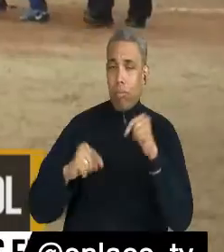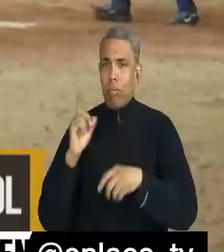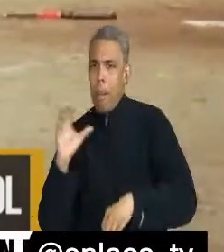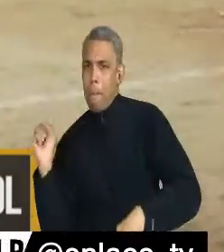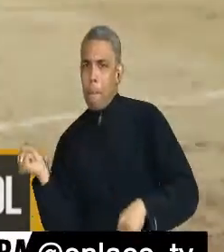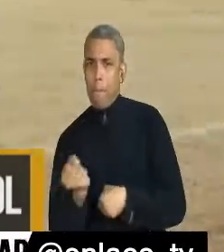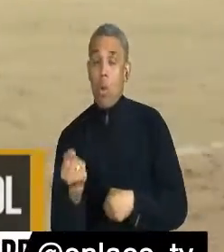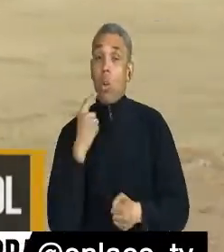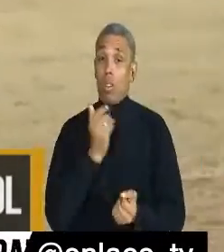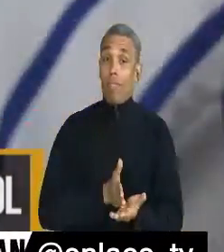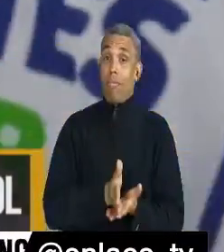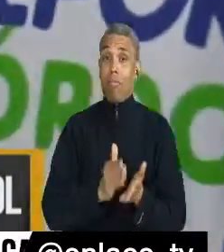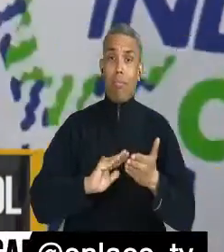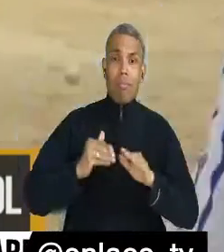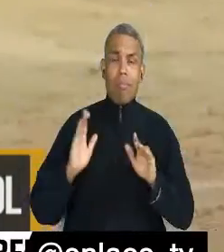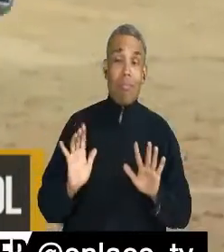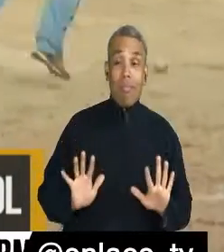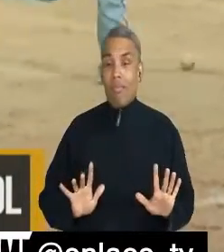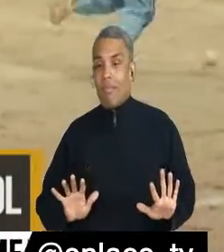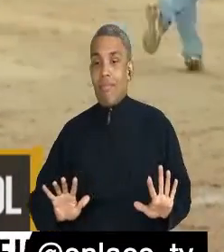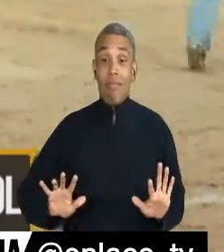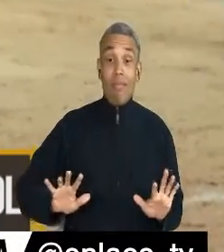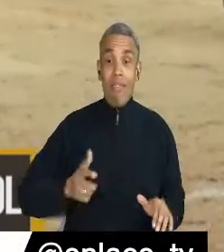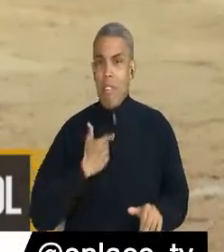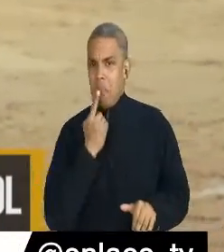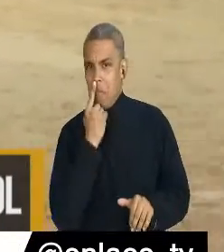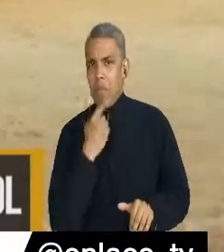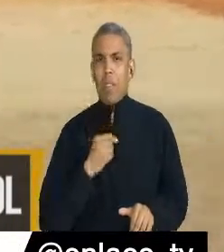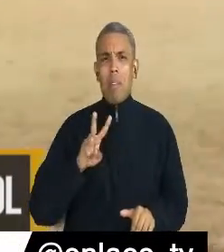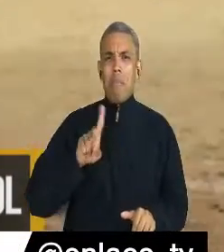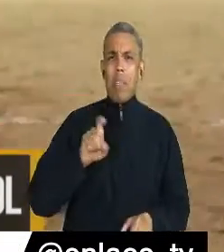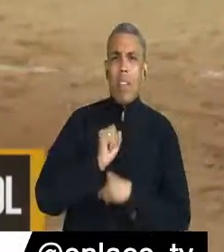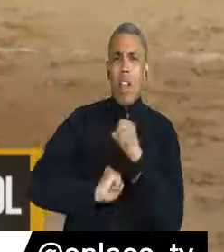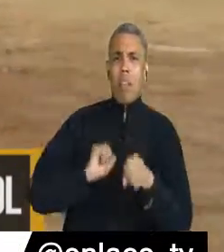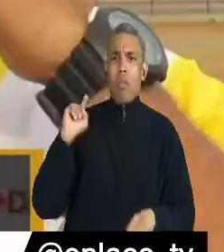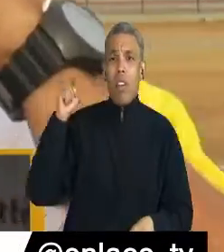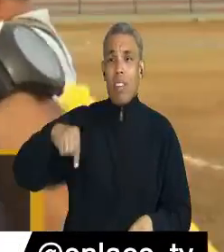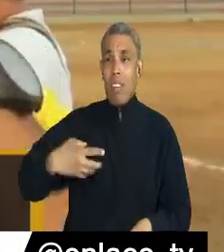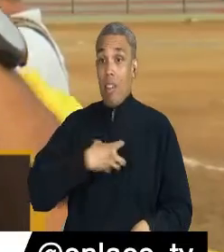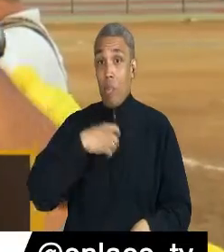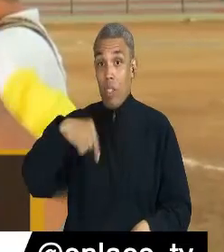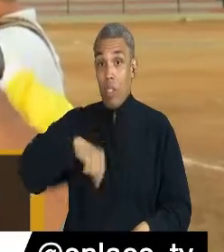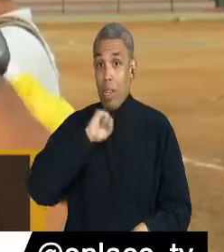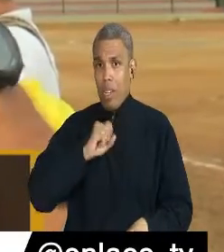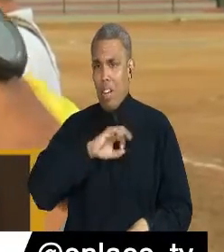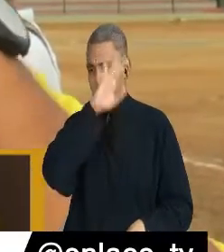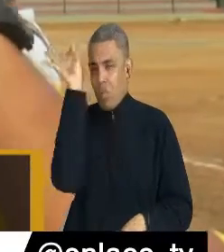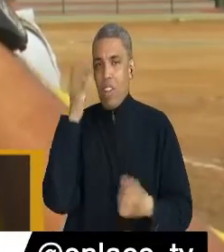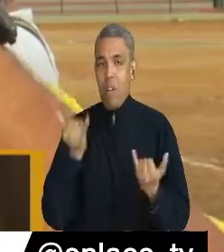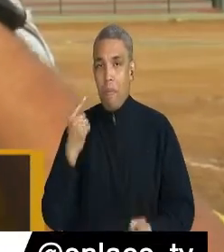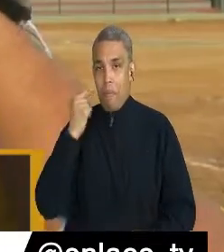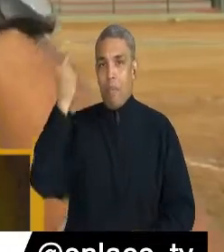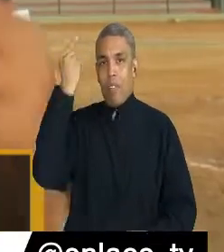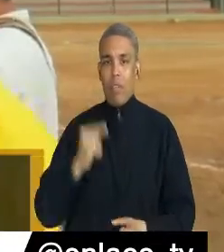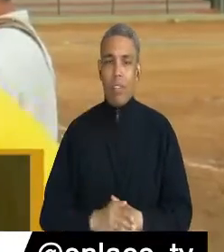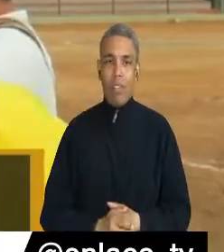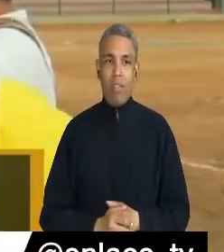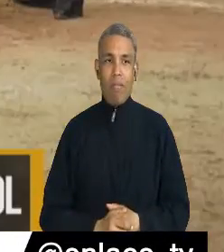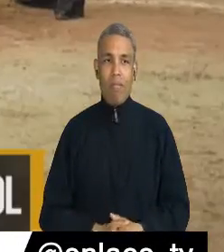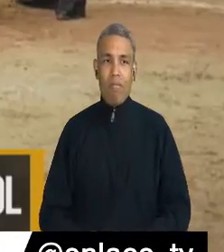espectáculo y aficionados a este torneo que hace 26 años no se jugaba en la ciudad con respecto a la organización pues sí